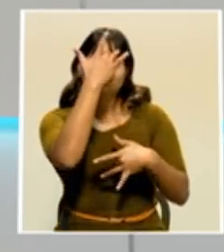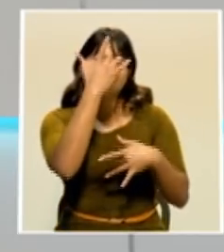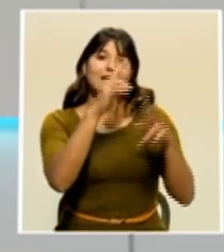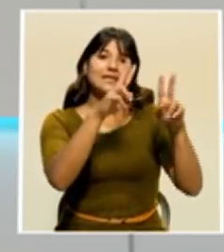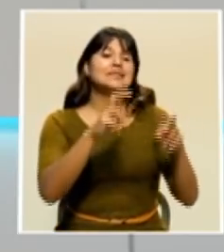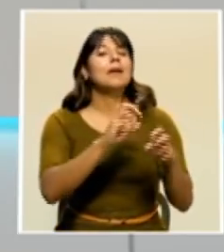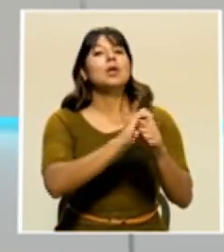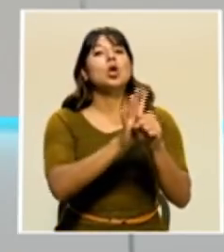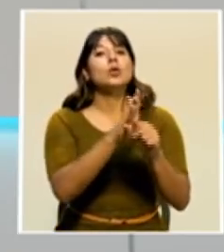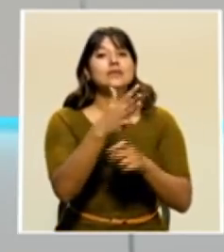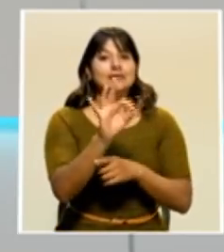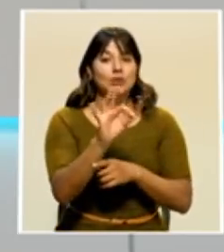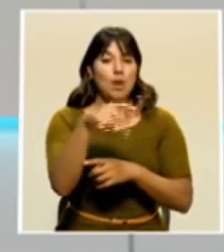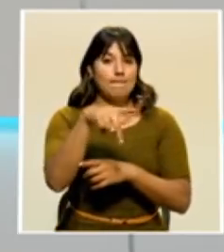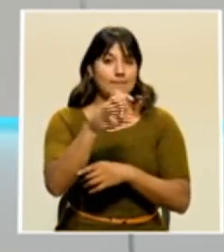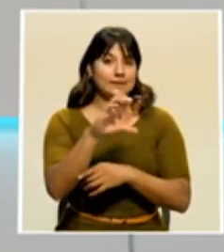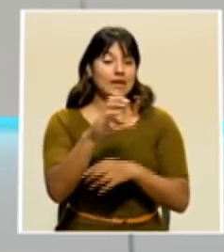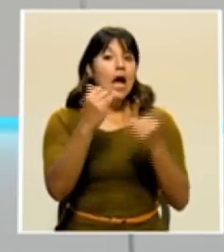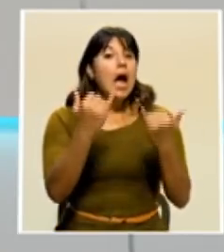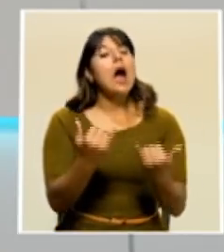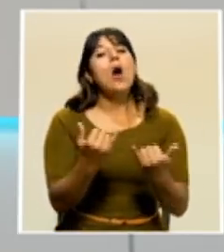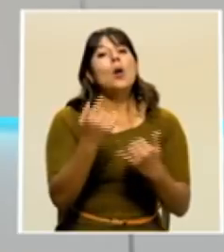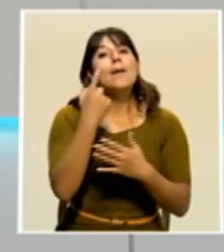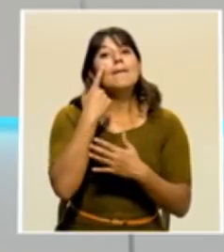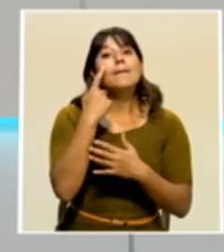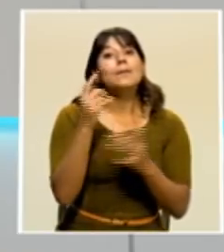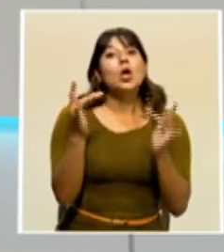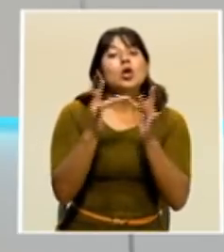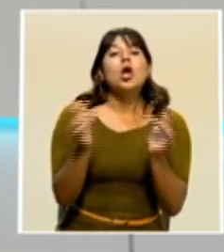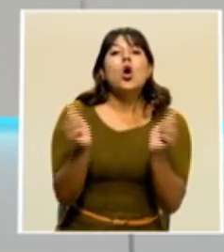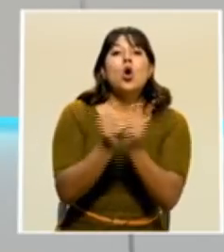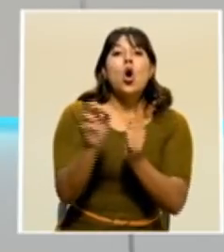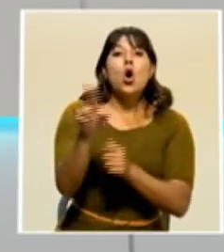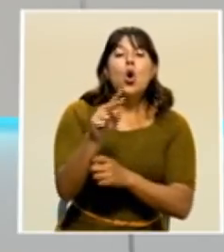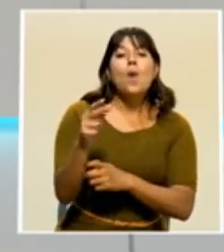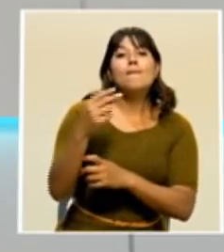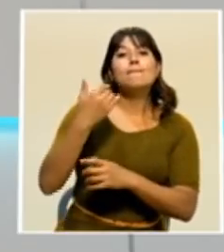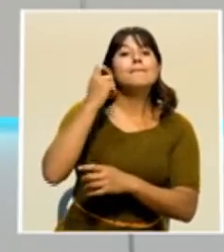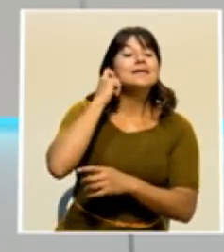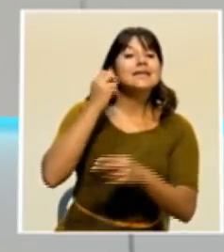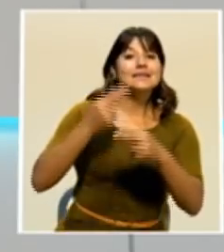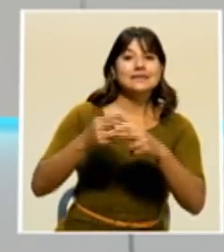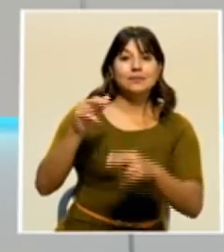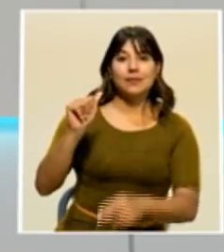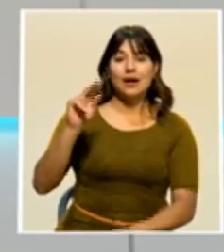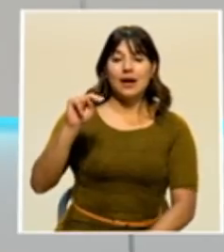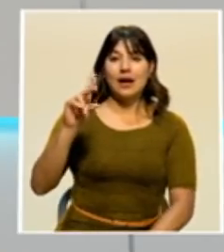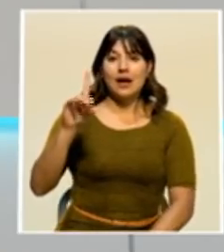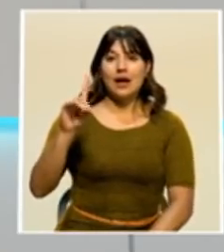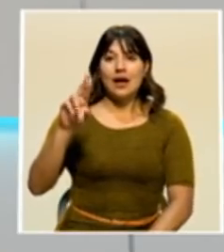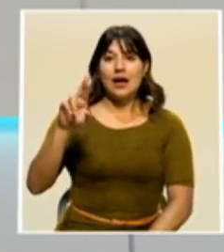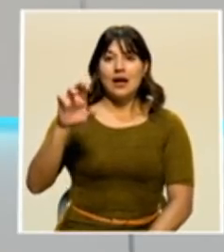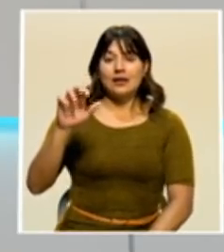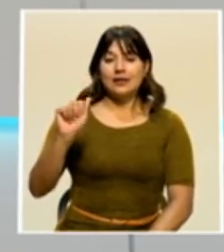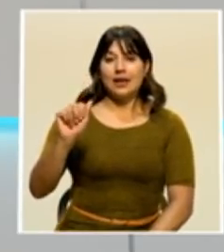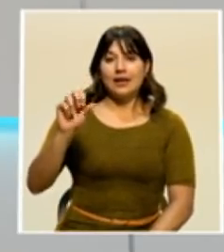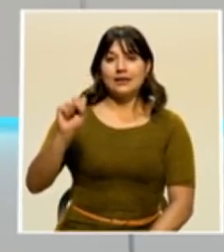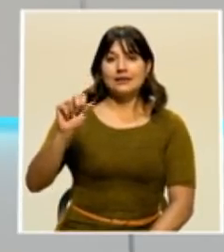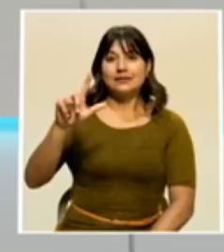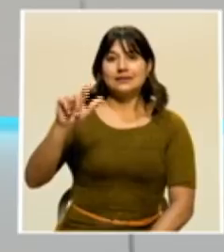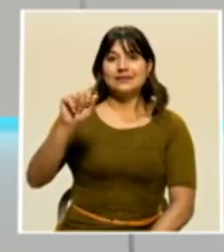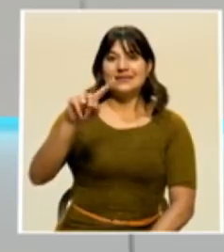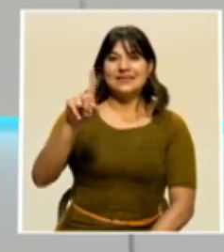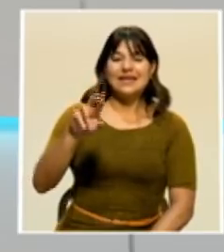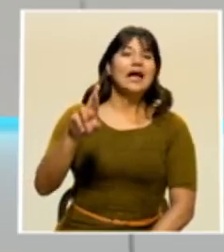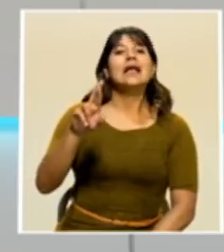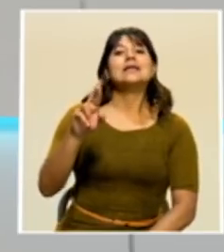de COVID-19. Vamos ahora con nuestra compañera Andrea Salazar, que nos va a dar un abrebocas